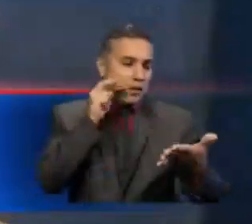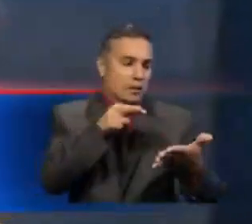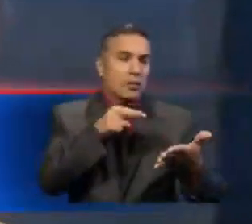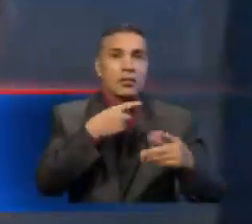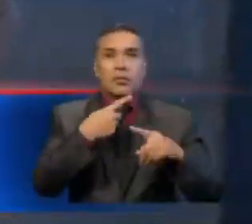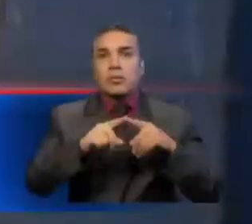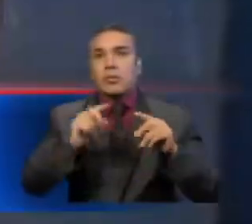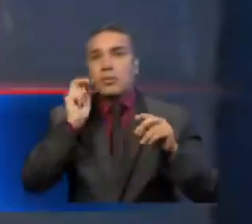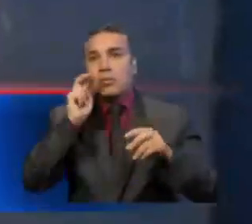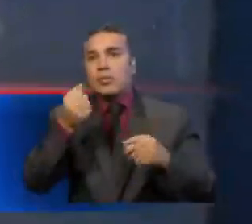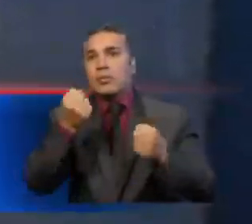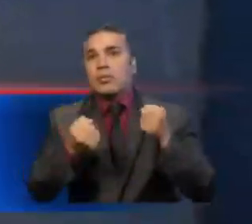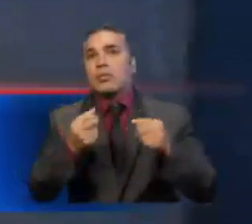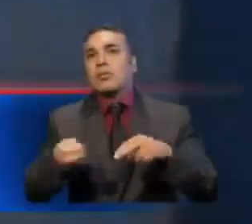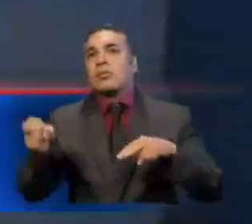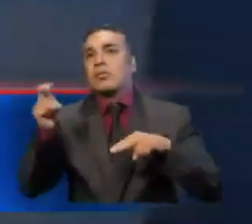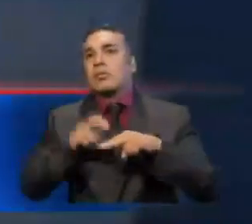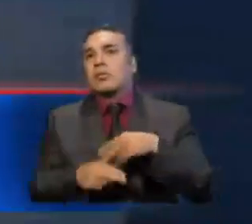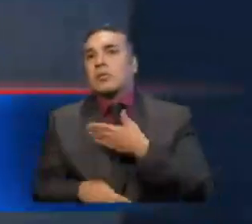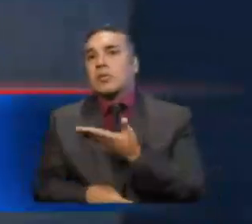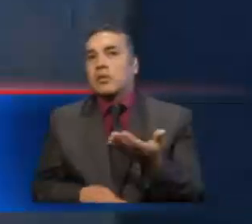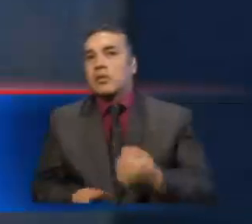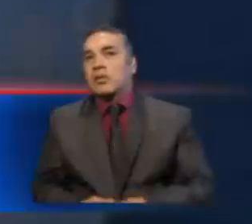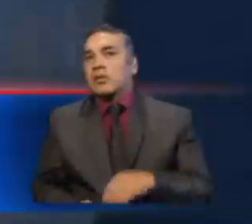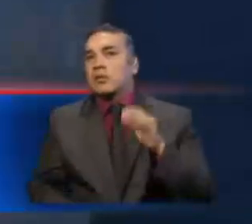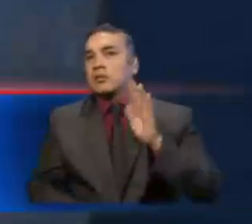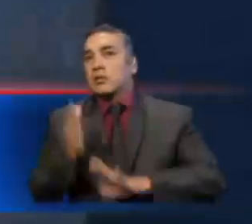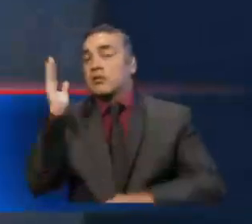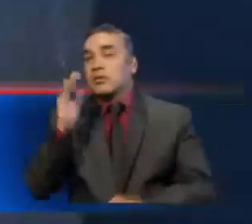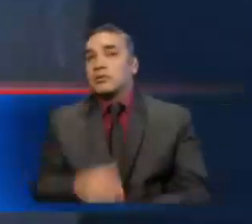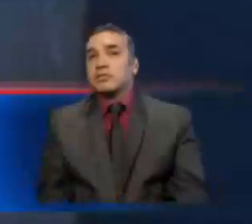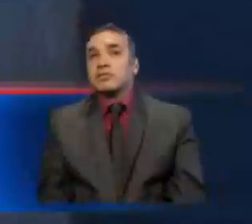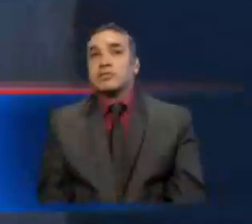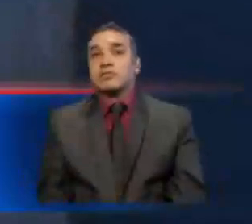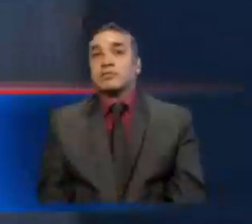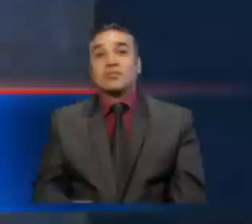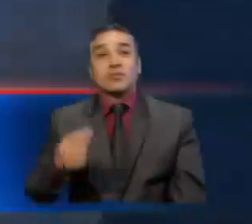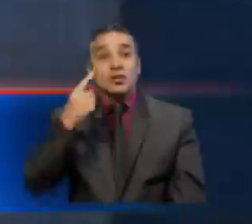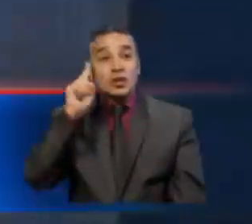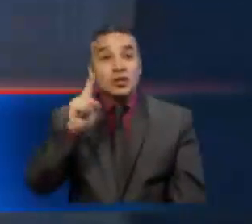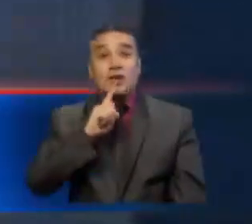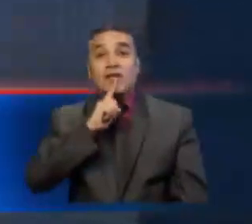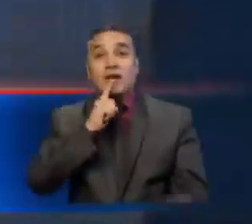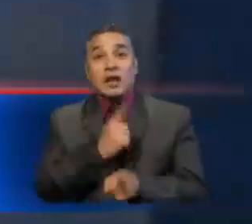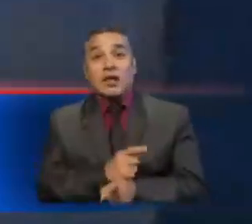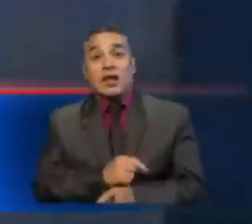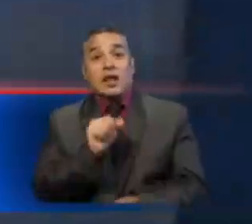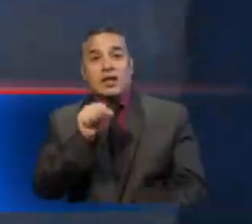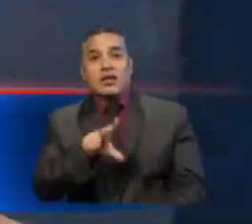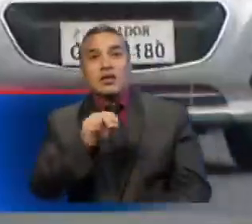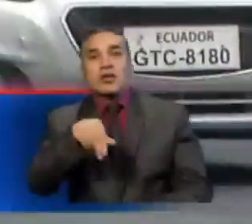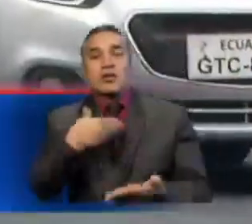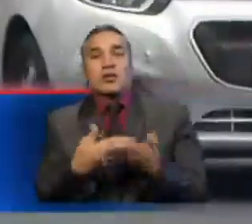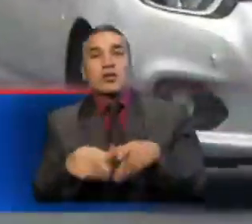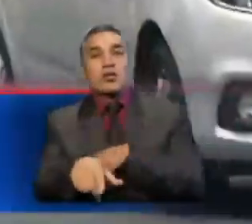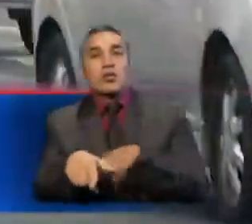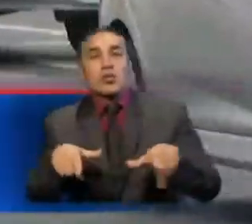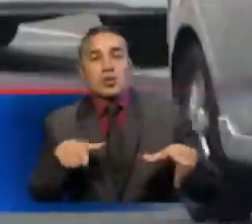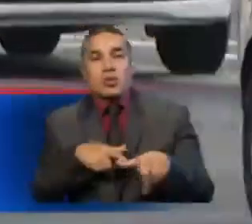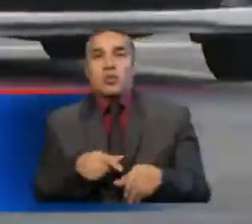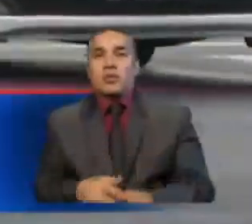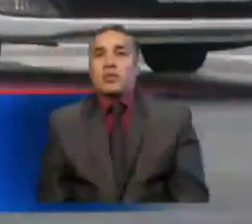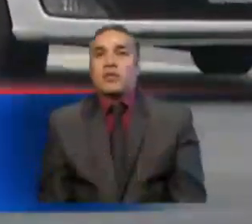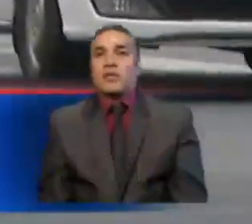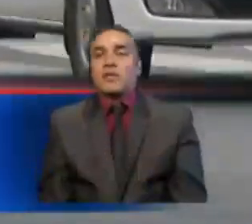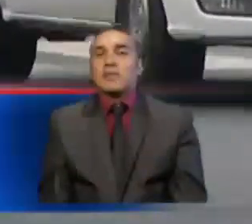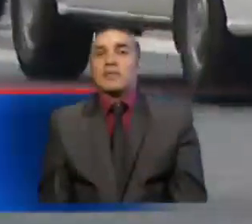cogen, ven la placa del carro y se suben. Y se fueron. O sea, no saben si realmente van a llegar a su destino. Lo barato le sale